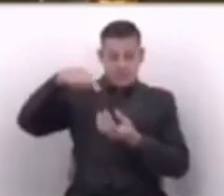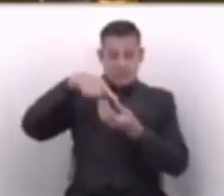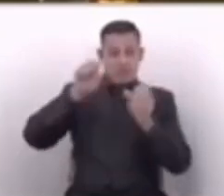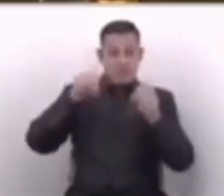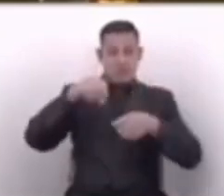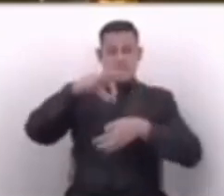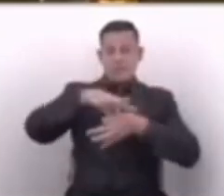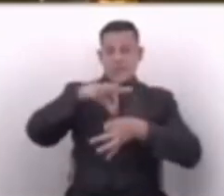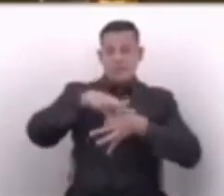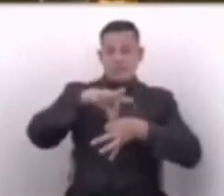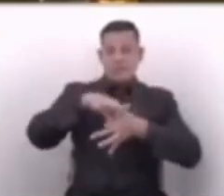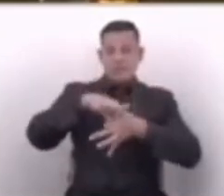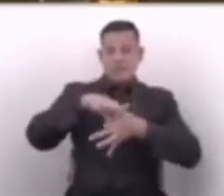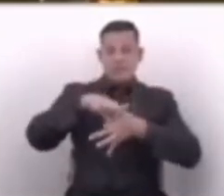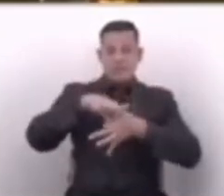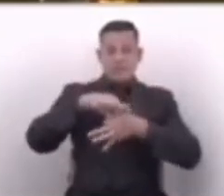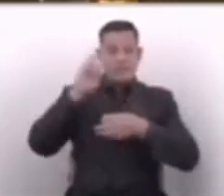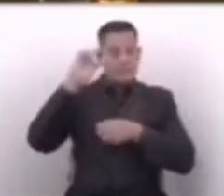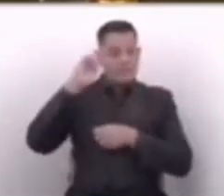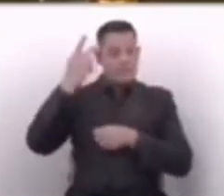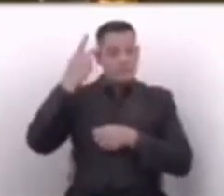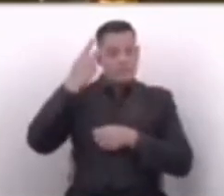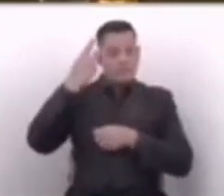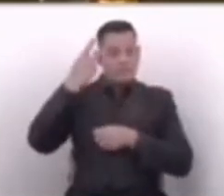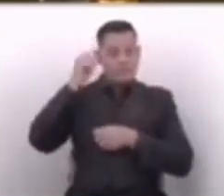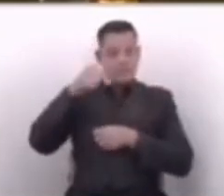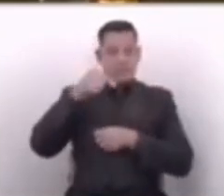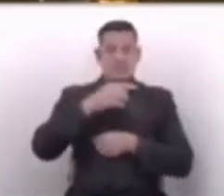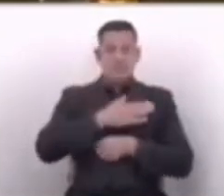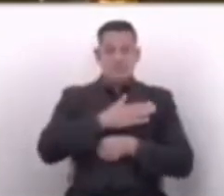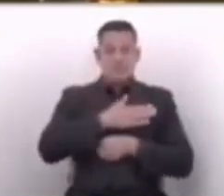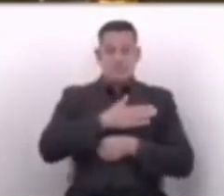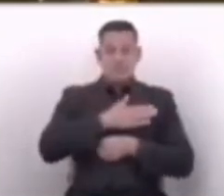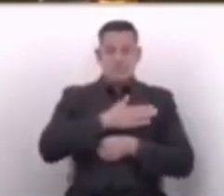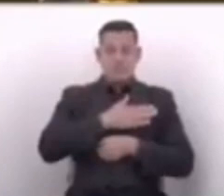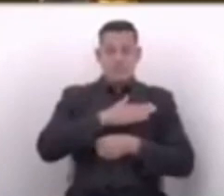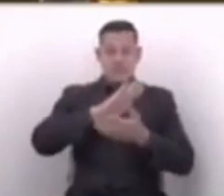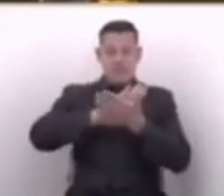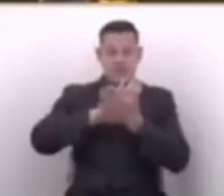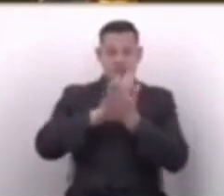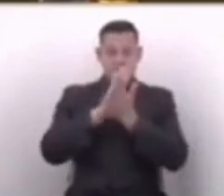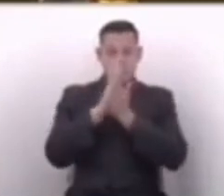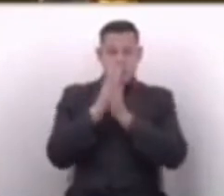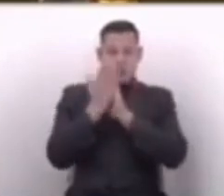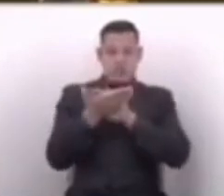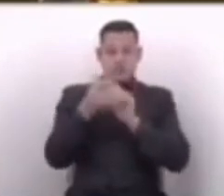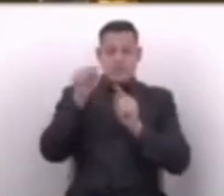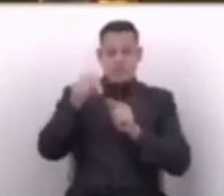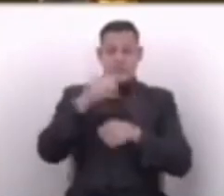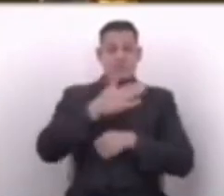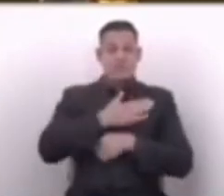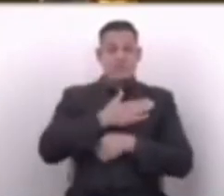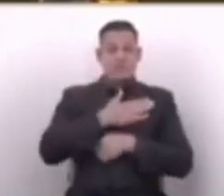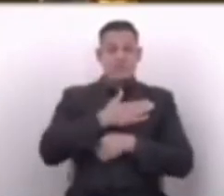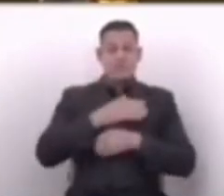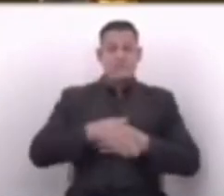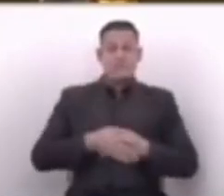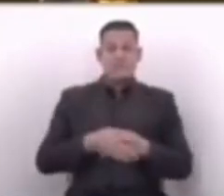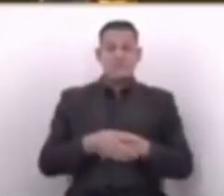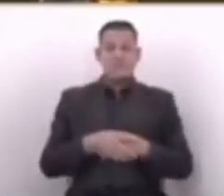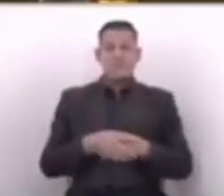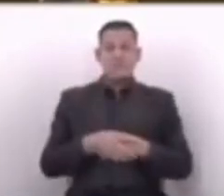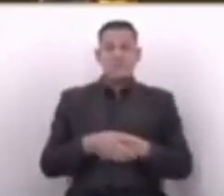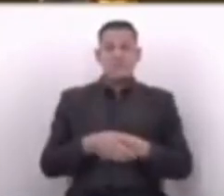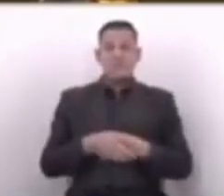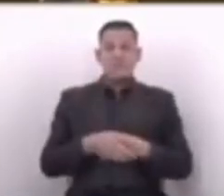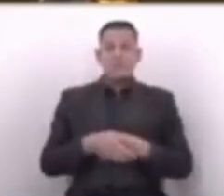puedan votar y el significado que eso tiene y lo trascendental que eso tiene.